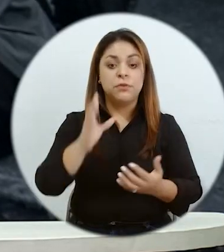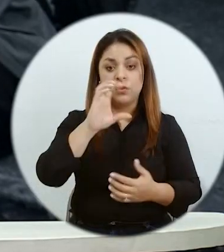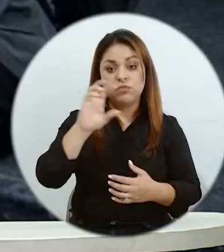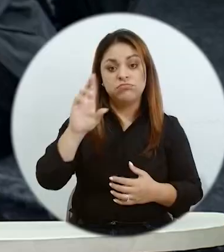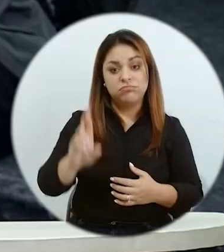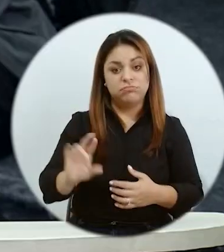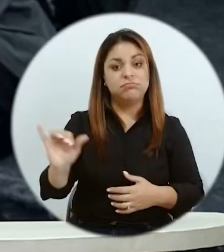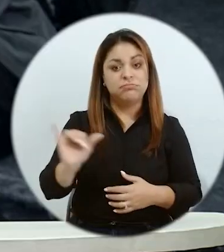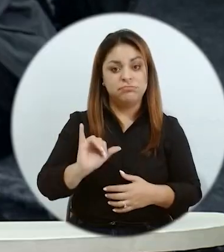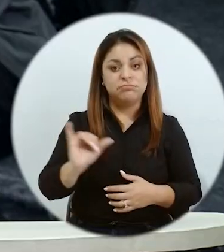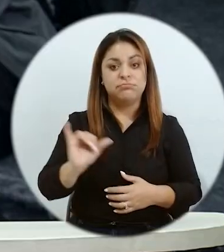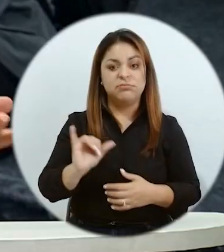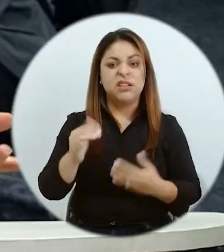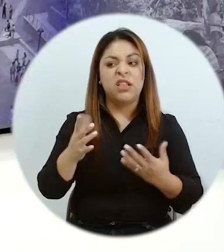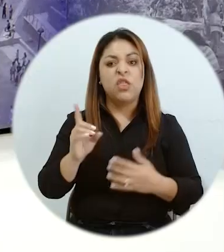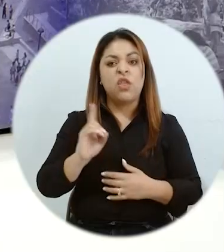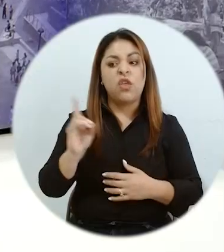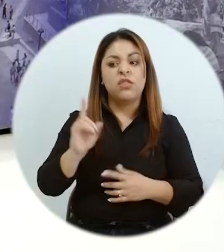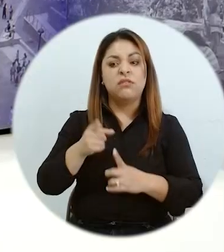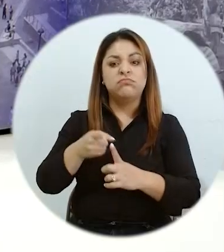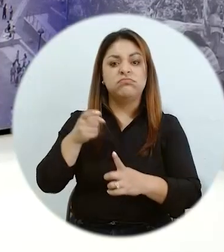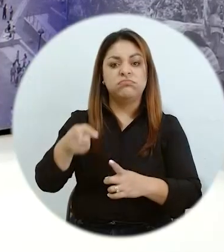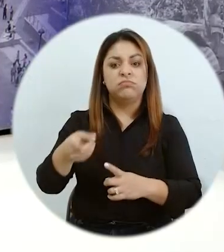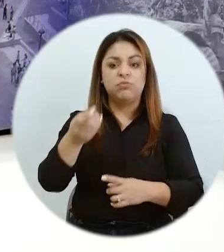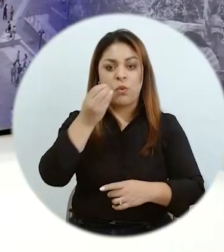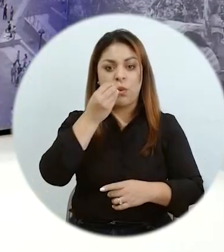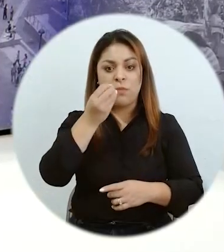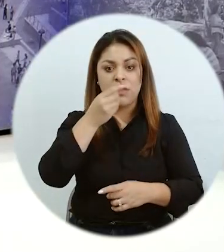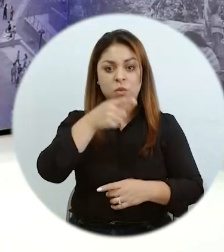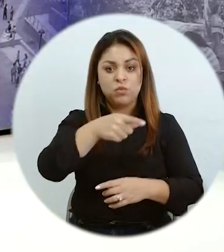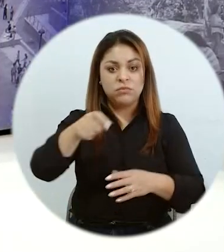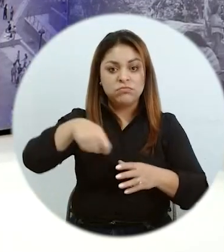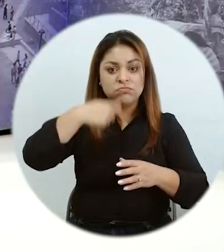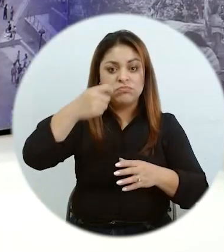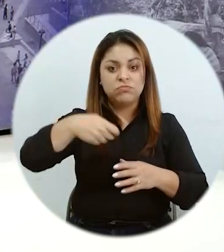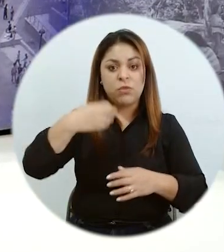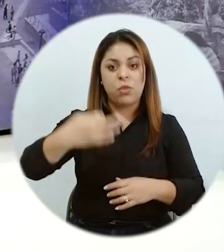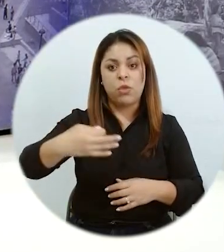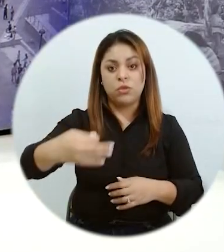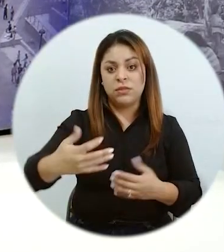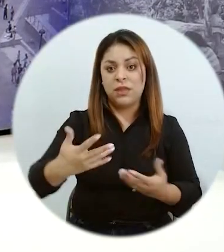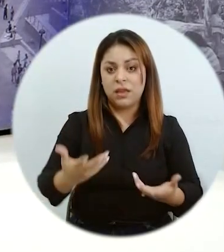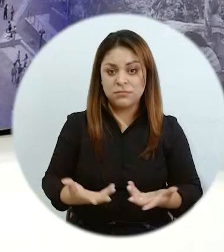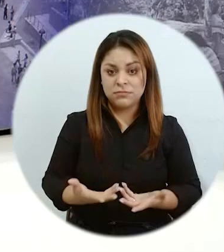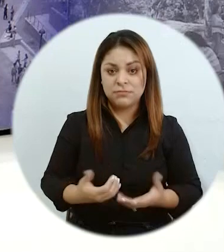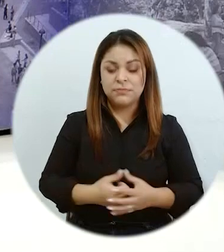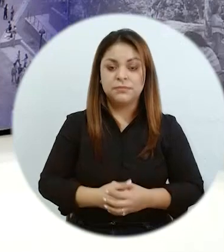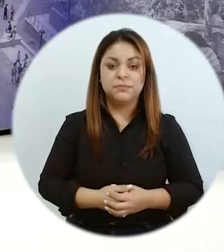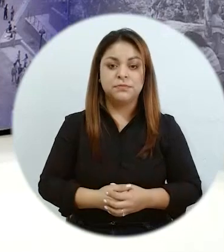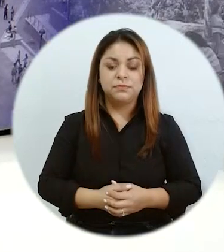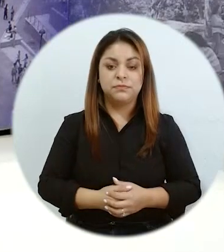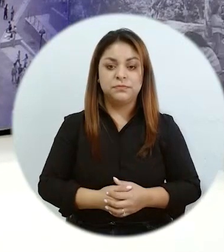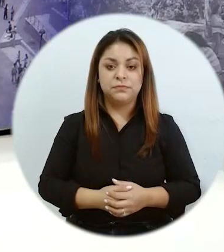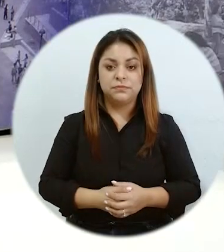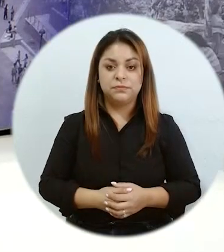no es la excepción, de dónde salen los alimentos que consumimos todos los días.